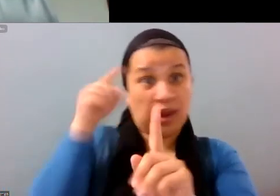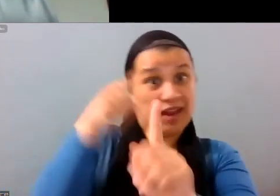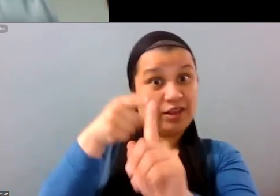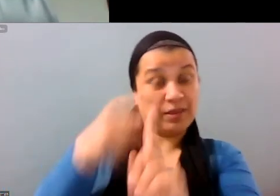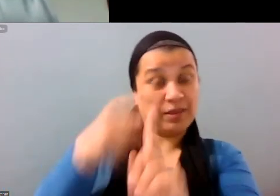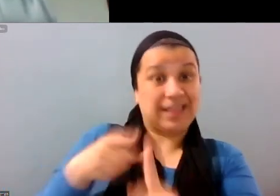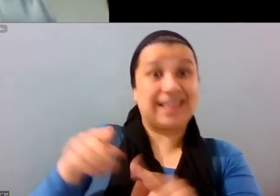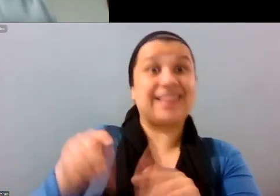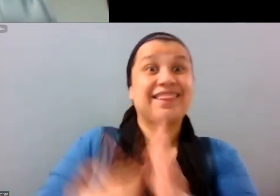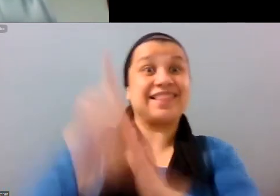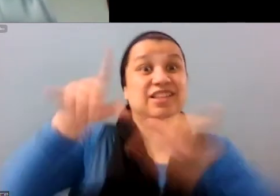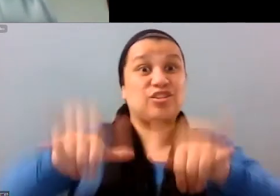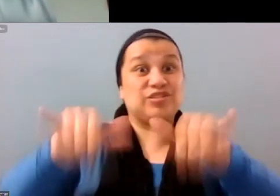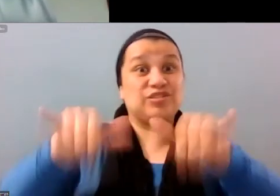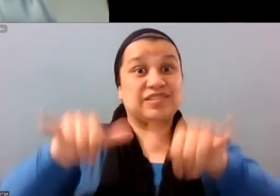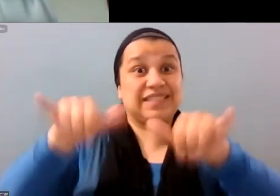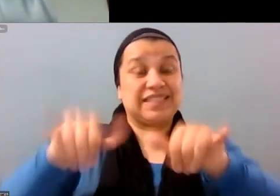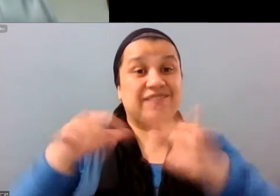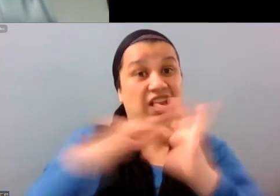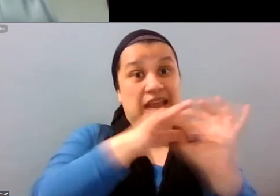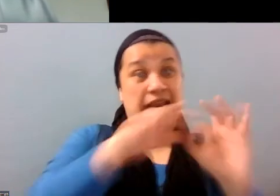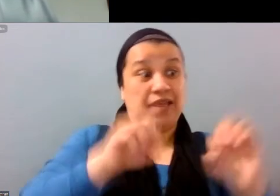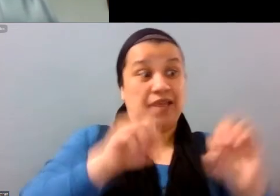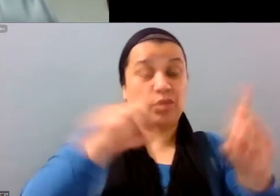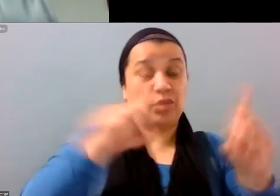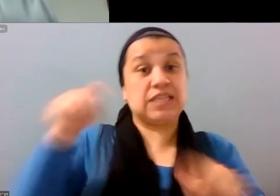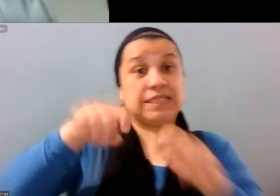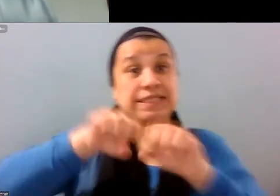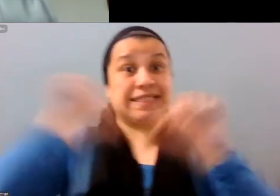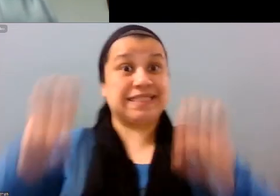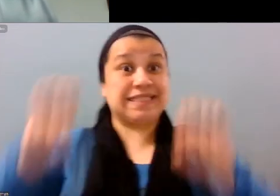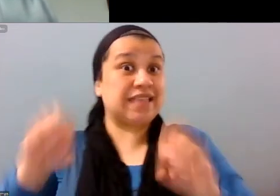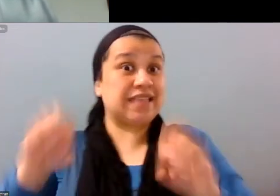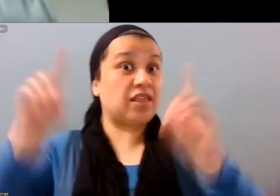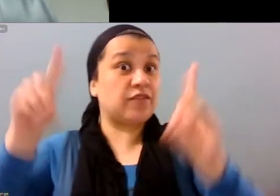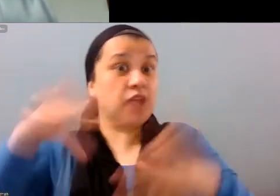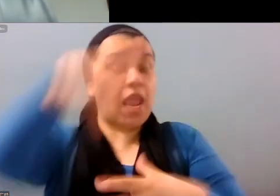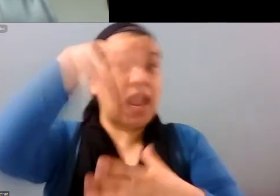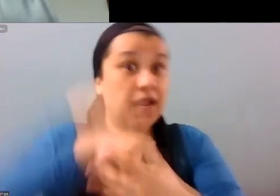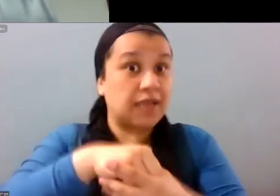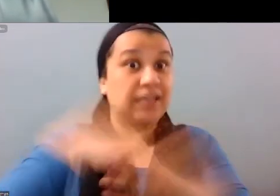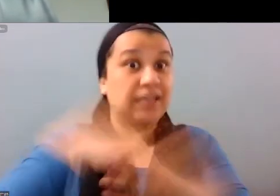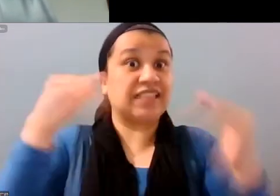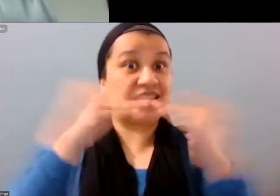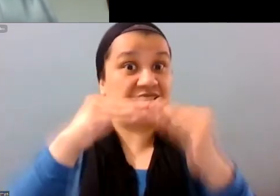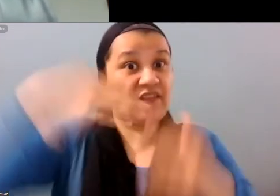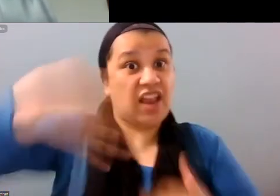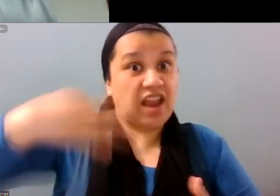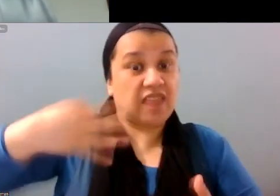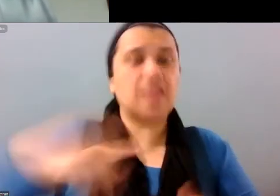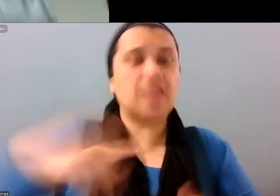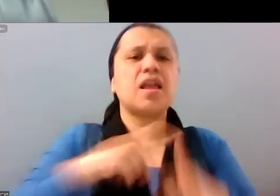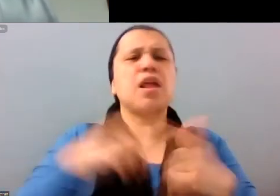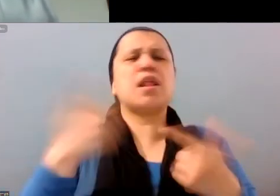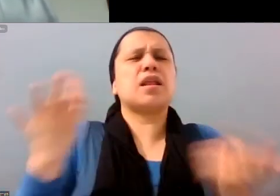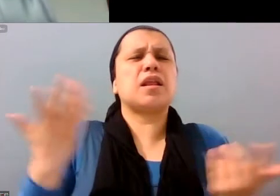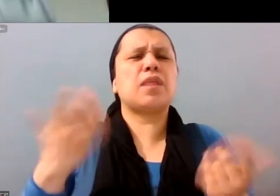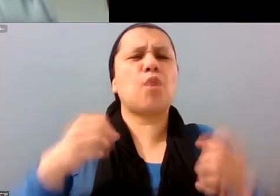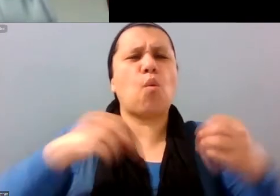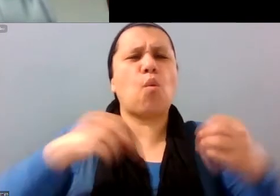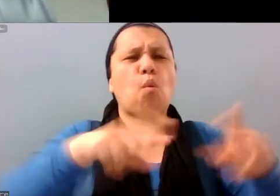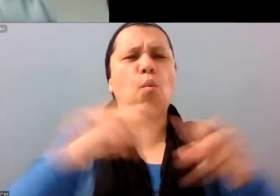vinculado con educación que ocupamos sistemas educativos inclusivos equitativos de calidad y que permitan oportunidades de